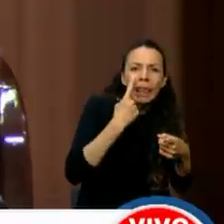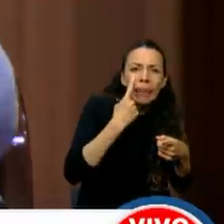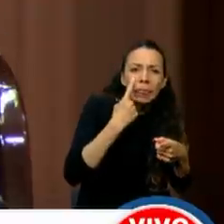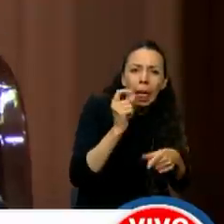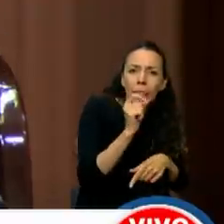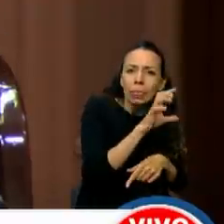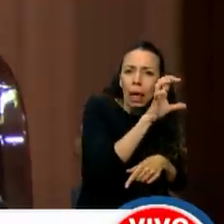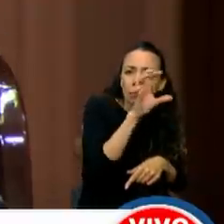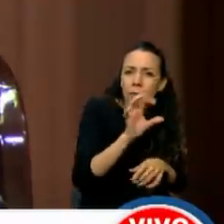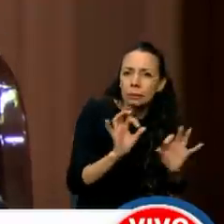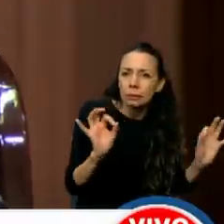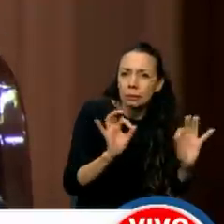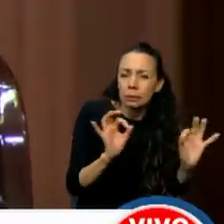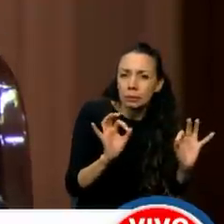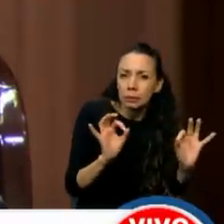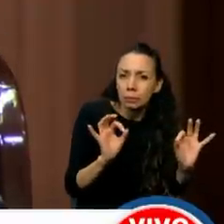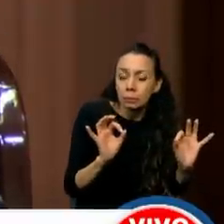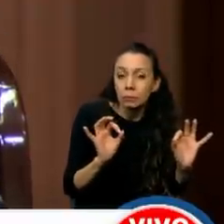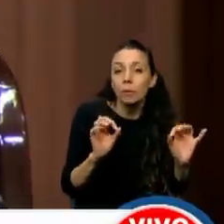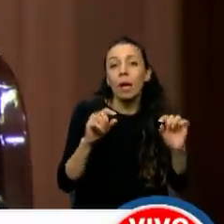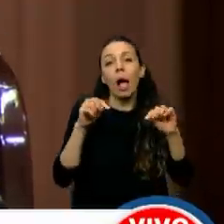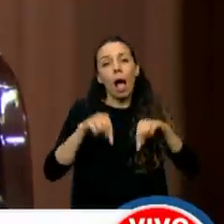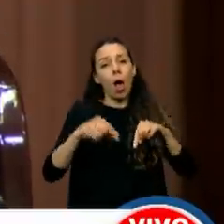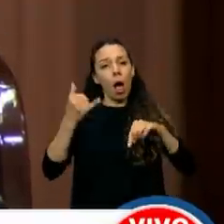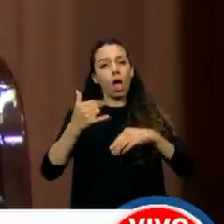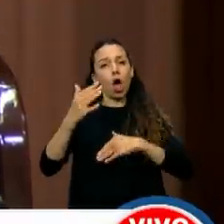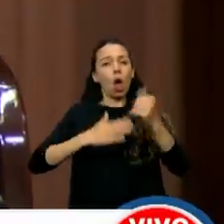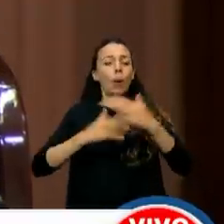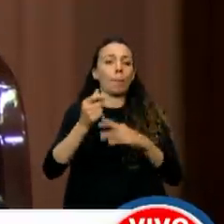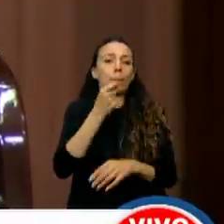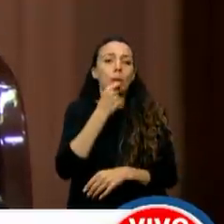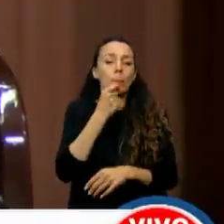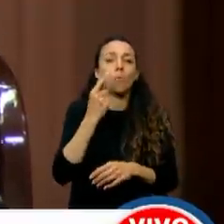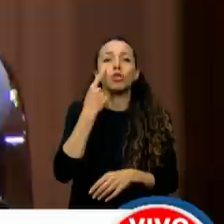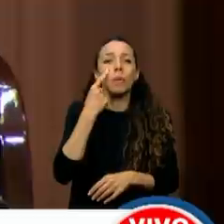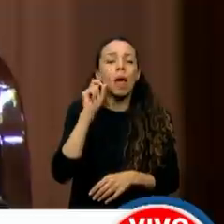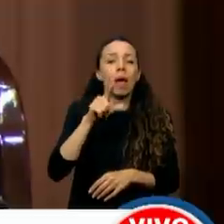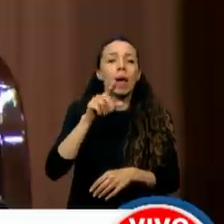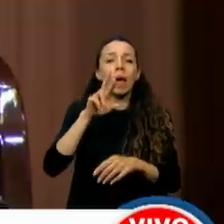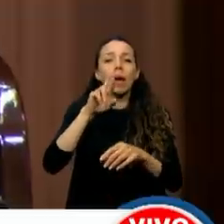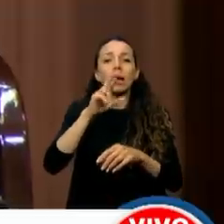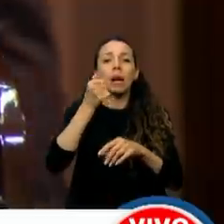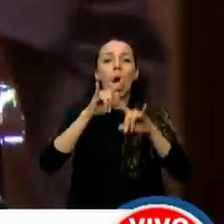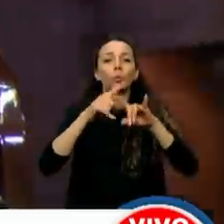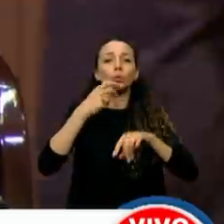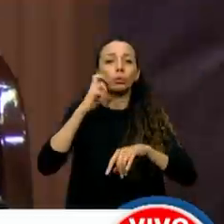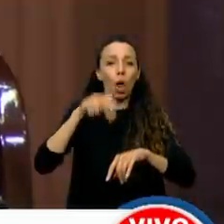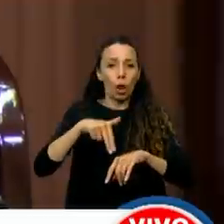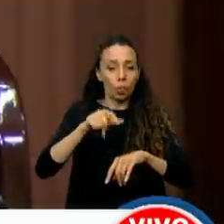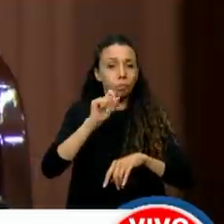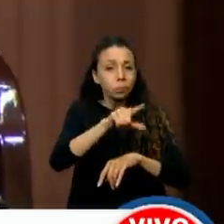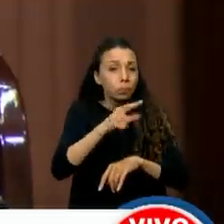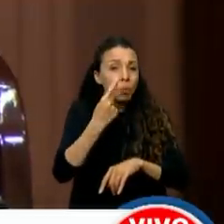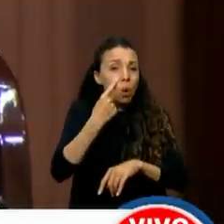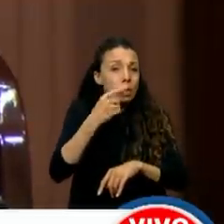las obras que están llevándose adelante por ejemplo en la municipalidad de rawson una municipalidad conducida por